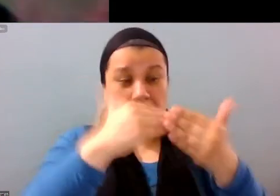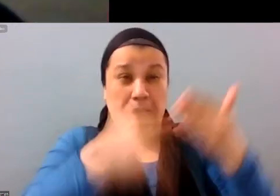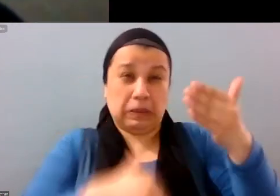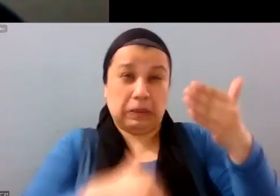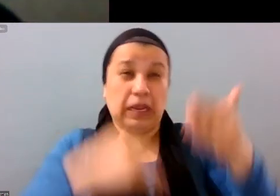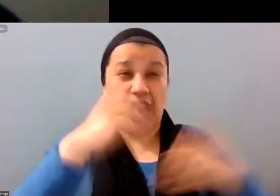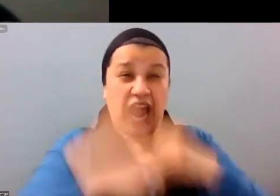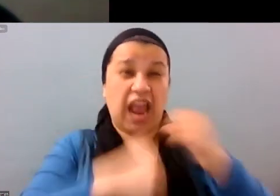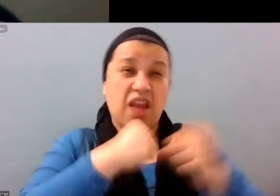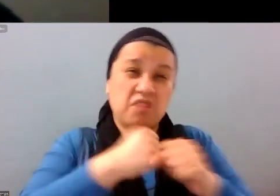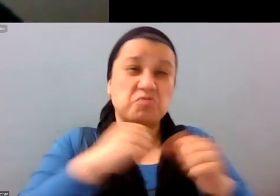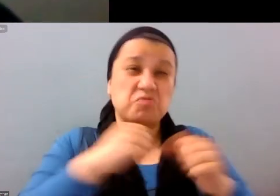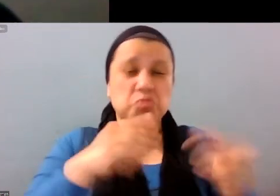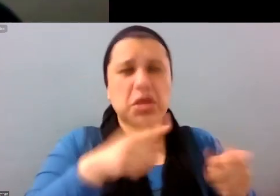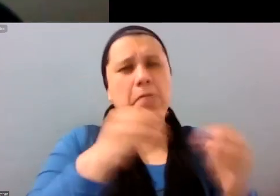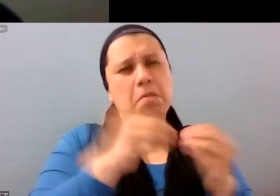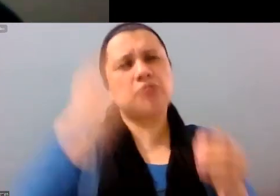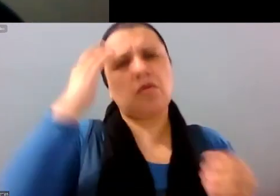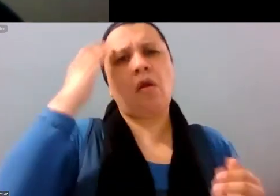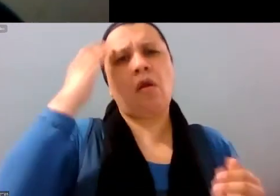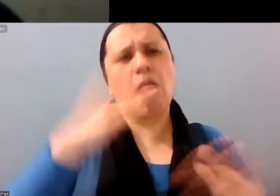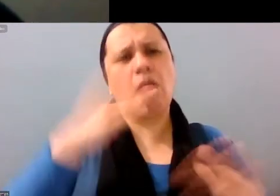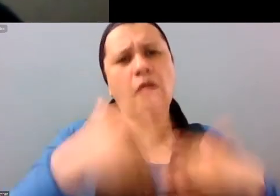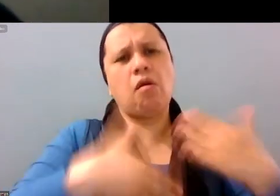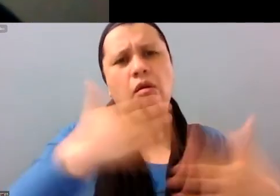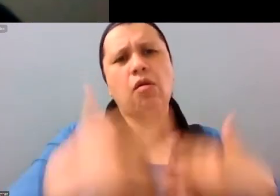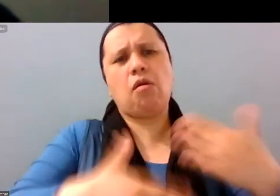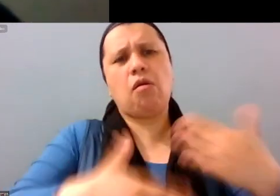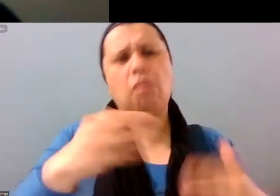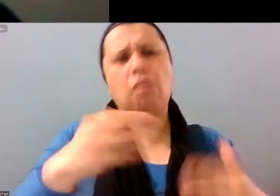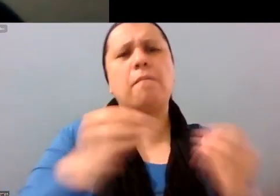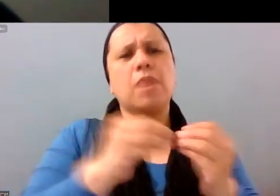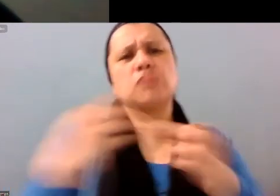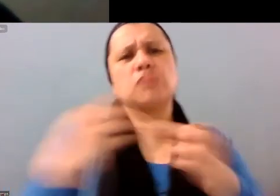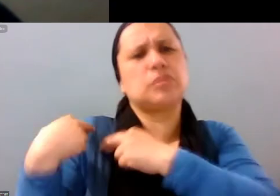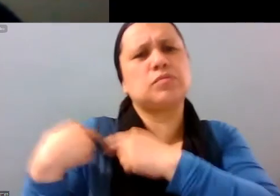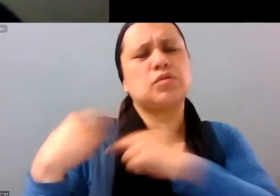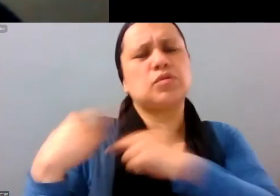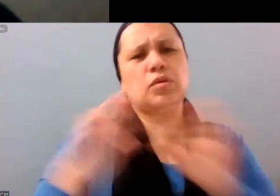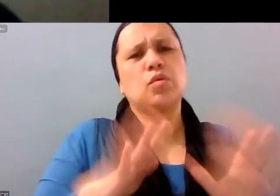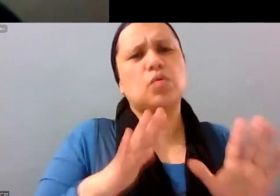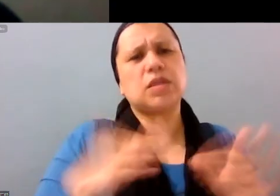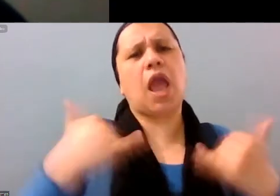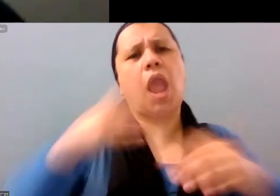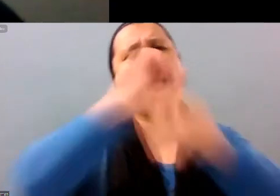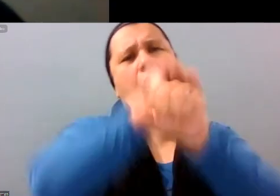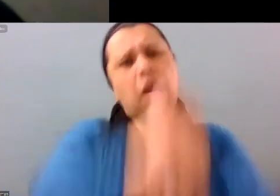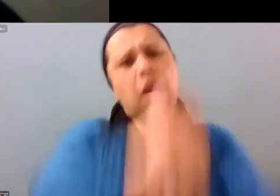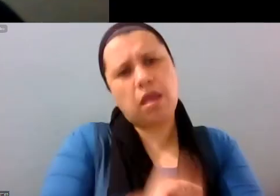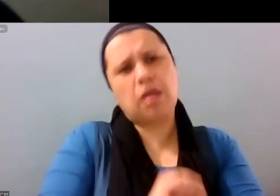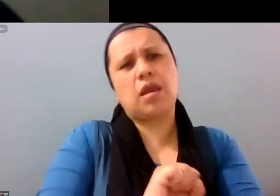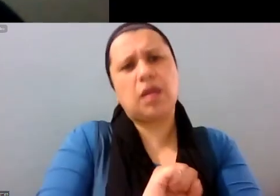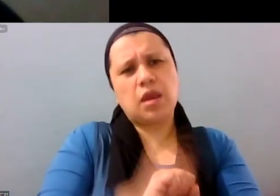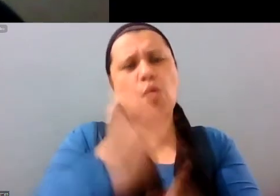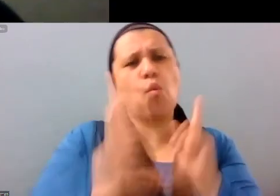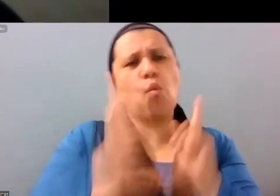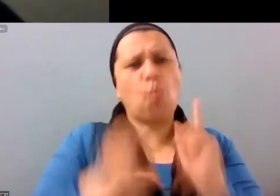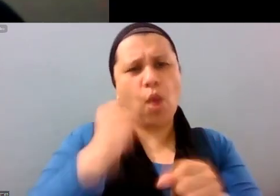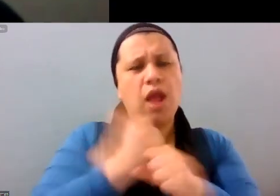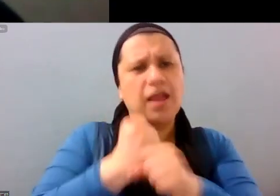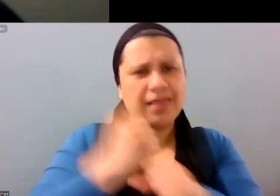conciencia y una responsabilidad y un una rutina de las tareas y los trabajos que ellos